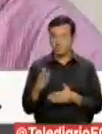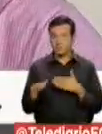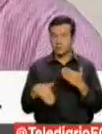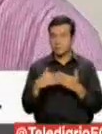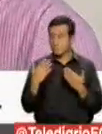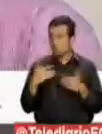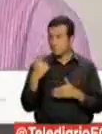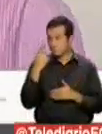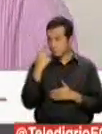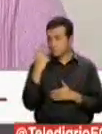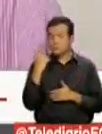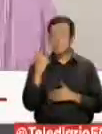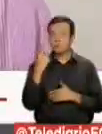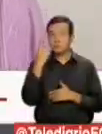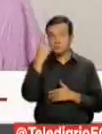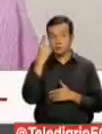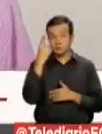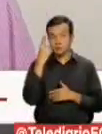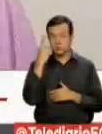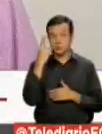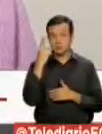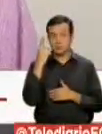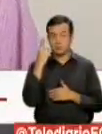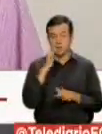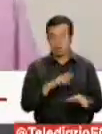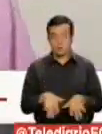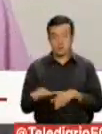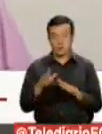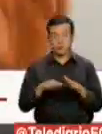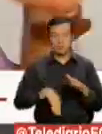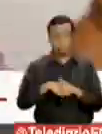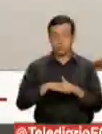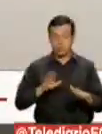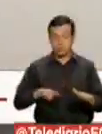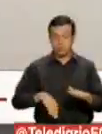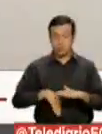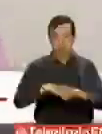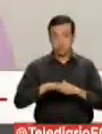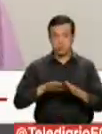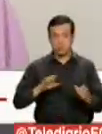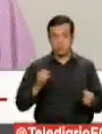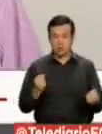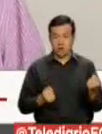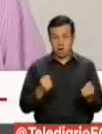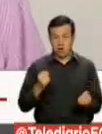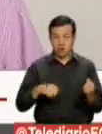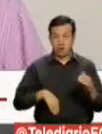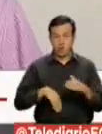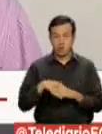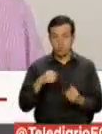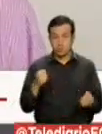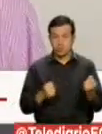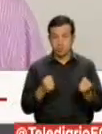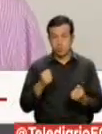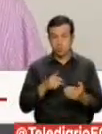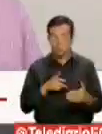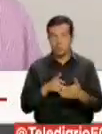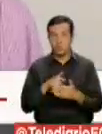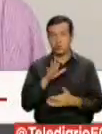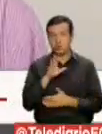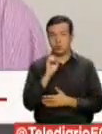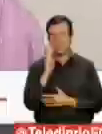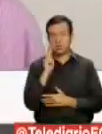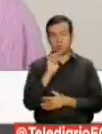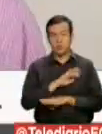podemos mantener por software la velocidad máxima del bus. Esto significa que estos buses están programados para una velocidad máxima de